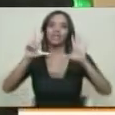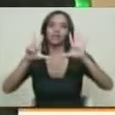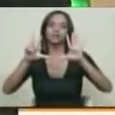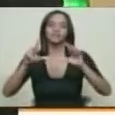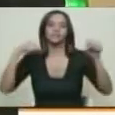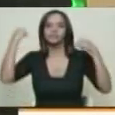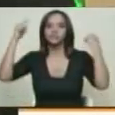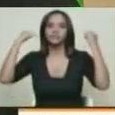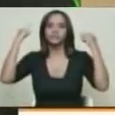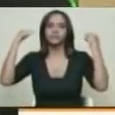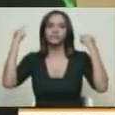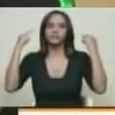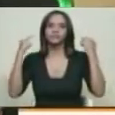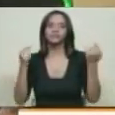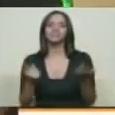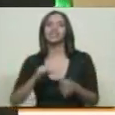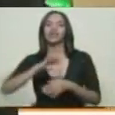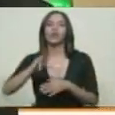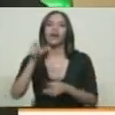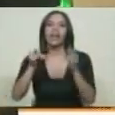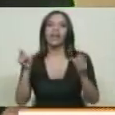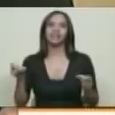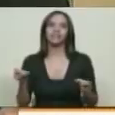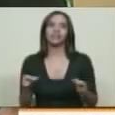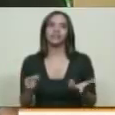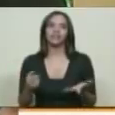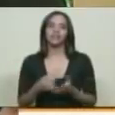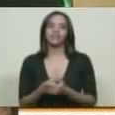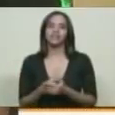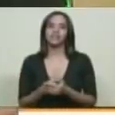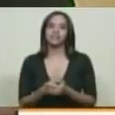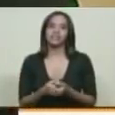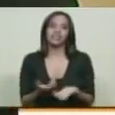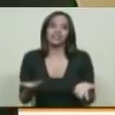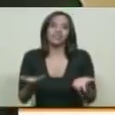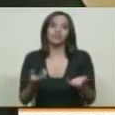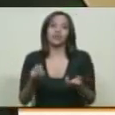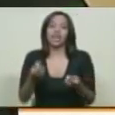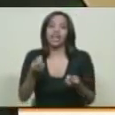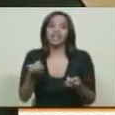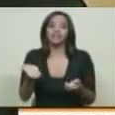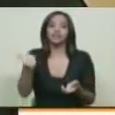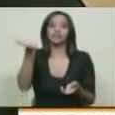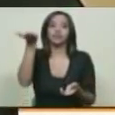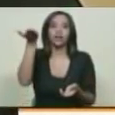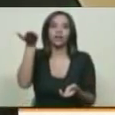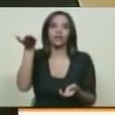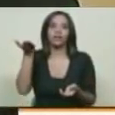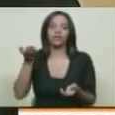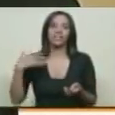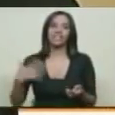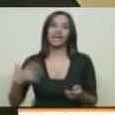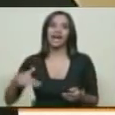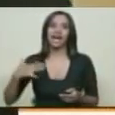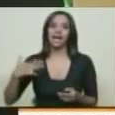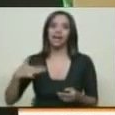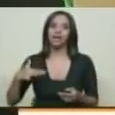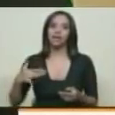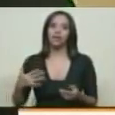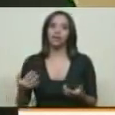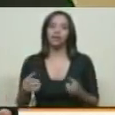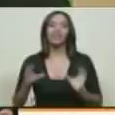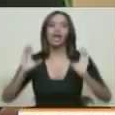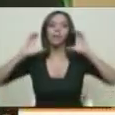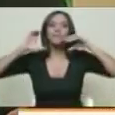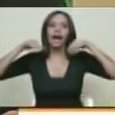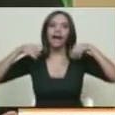locura. Es atracar a la gente, es decir, y es subastar las cosas. Y al final al cabo es poner un kilo de maíz y decir, ¿cuántos quieren comprar maíz?